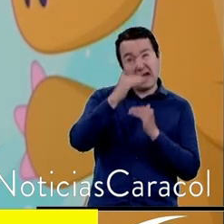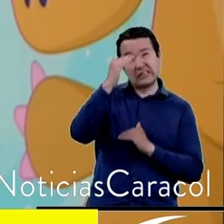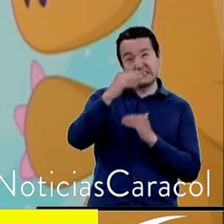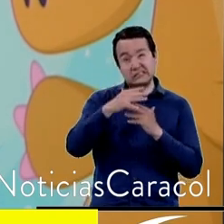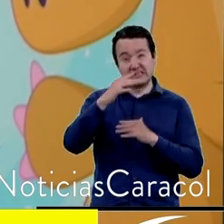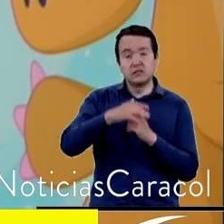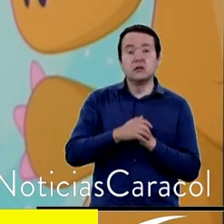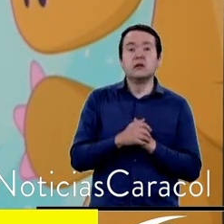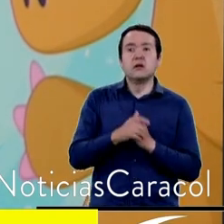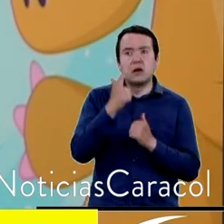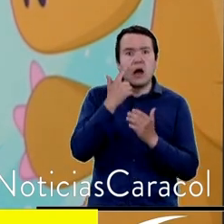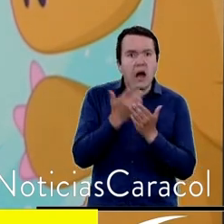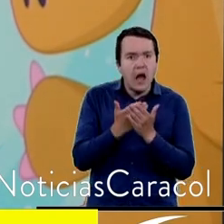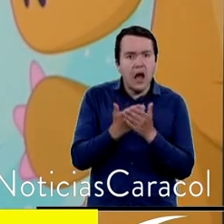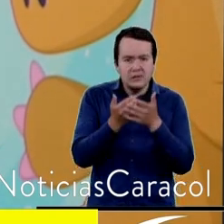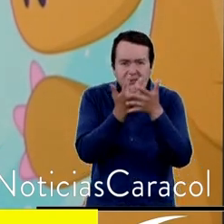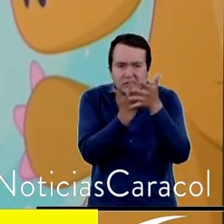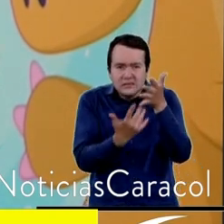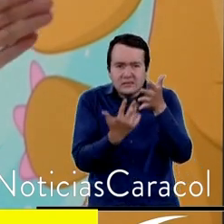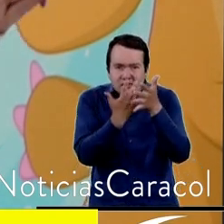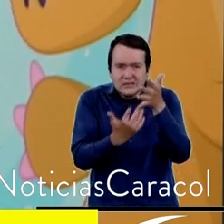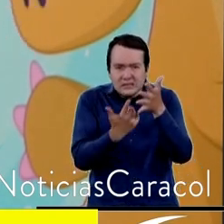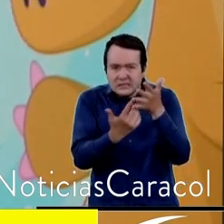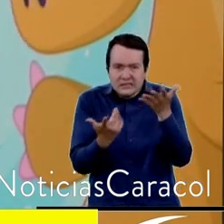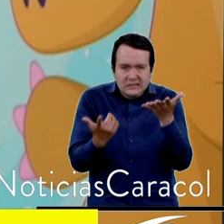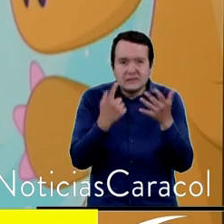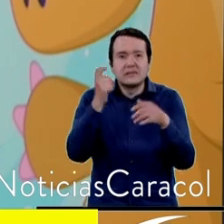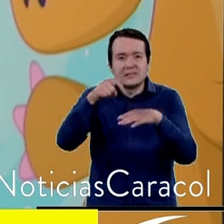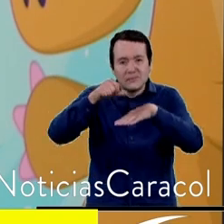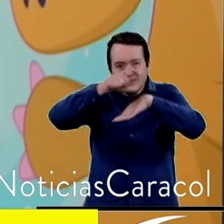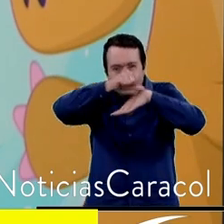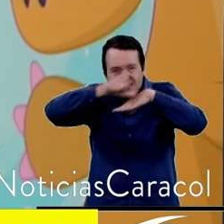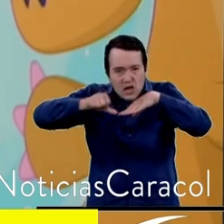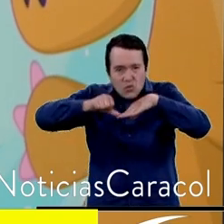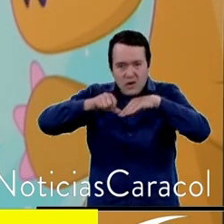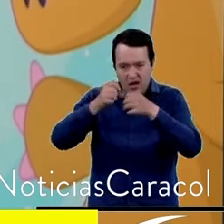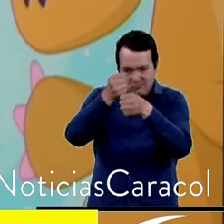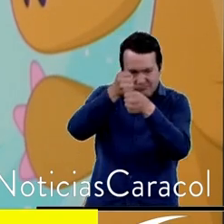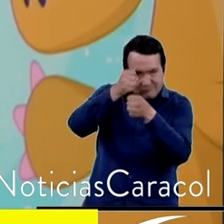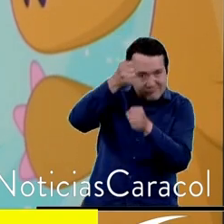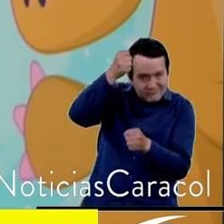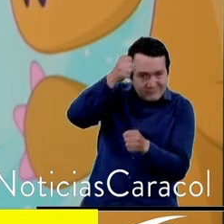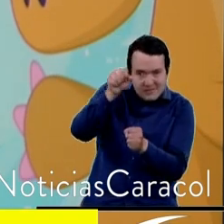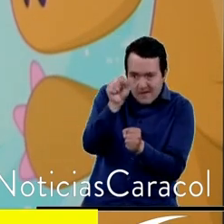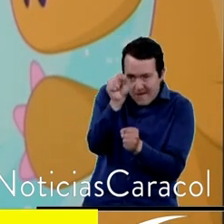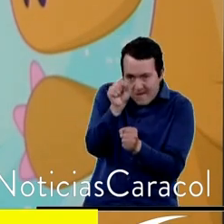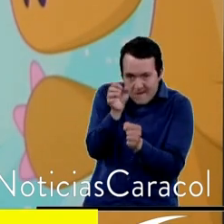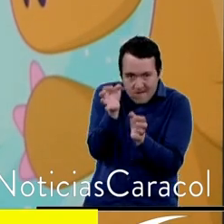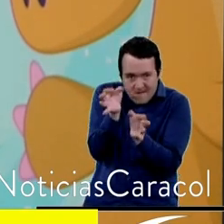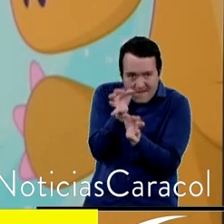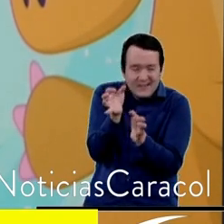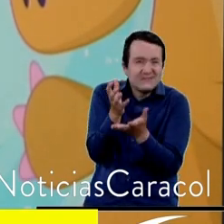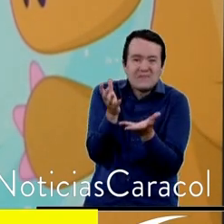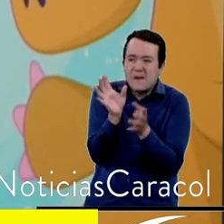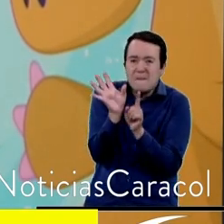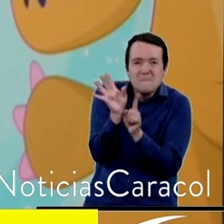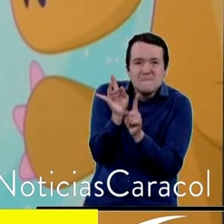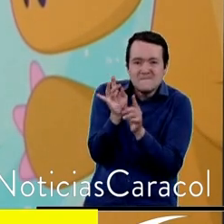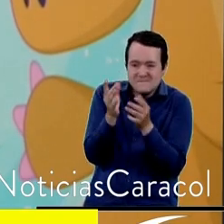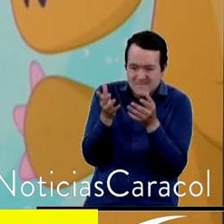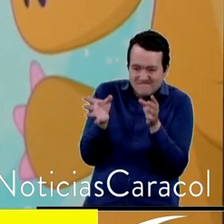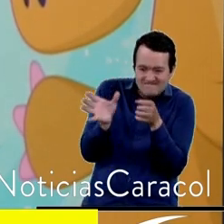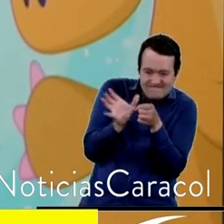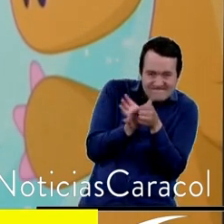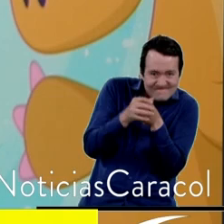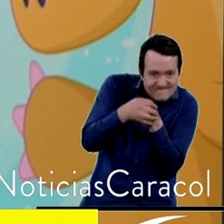La lesión era tan grande que al hacer el procedimiento quirúrgico, primera fase quirúrgica, la piel no lograba hacer el cubrimiento